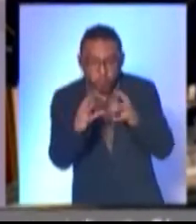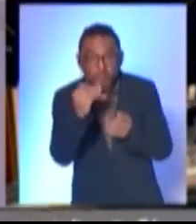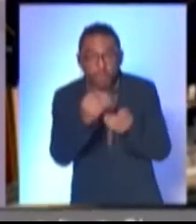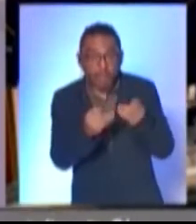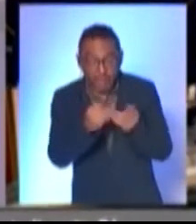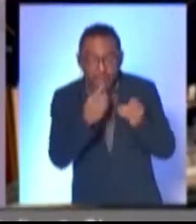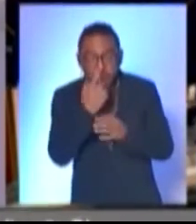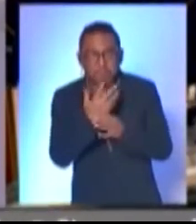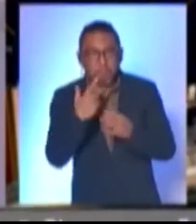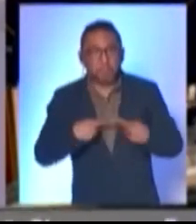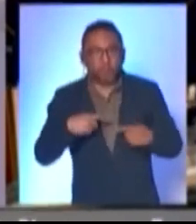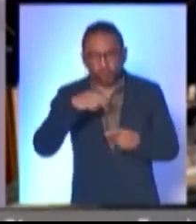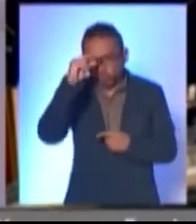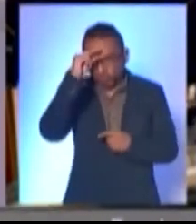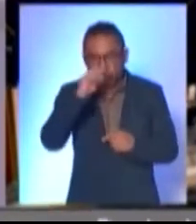señalan especialistas.